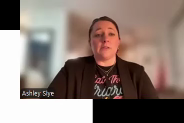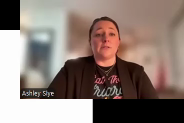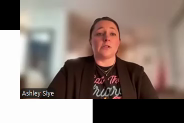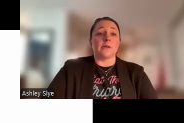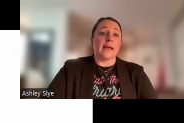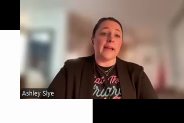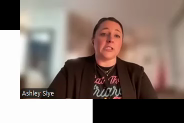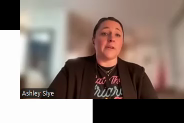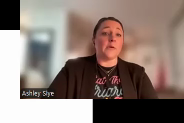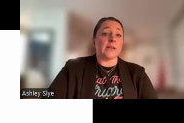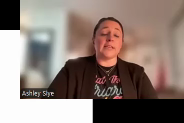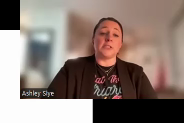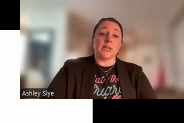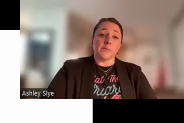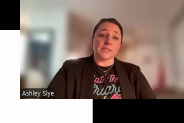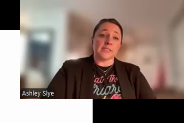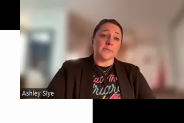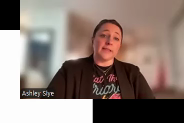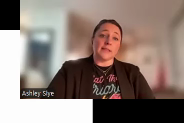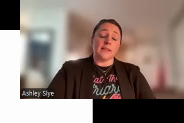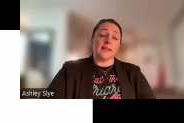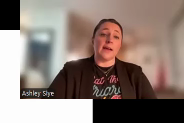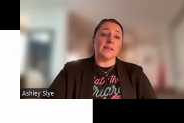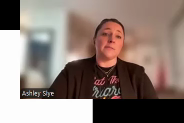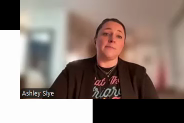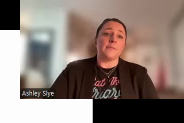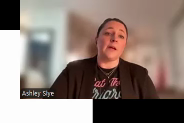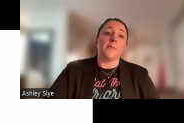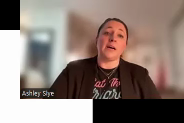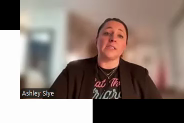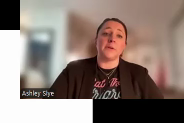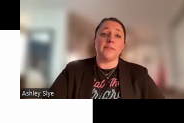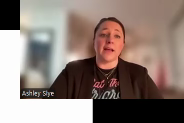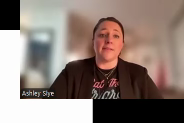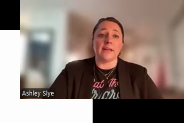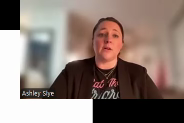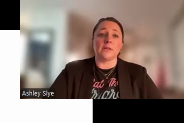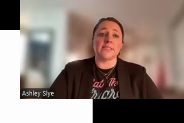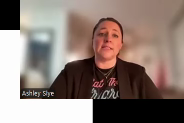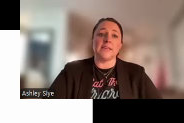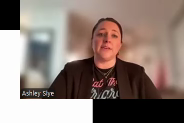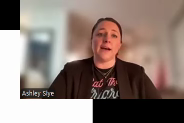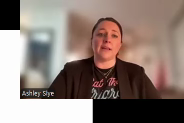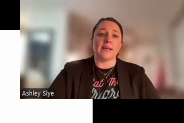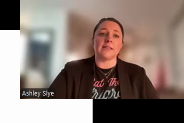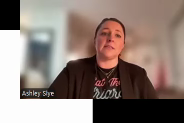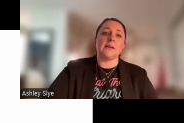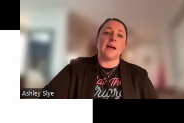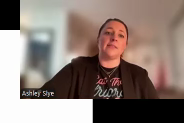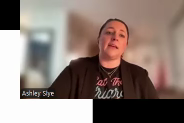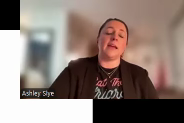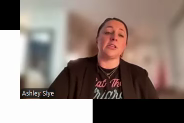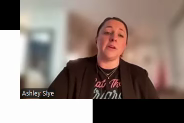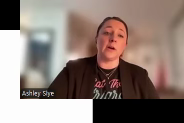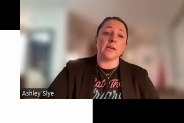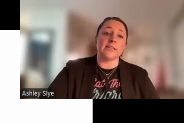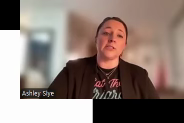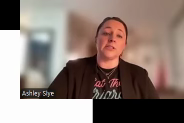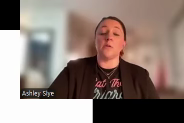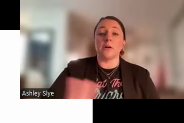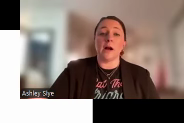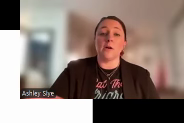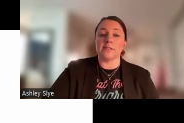para ayudar a las personas a tener acceso a diferentes servicios y también en su comunidad, cómo tener una comunidad